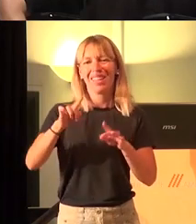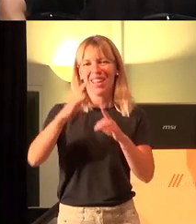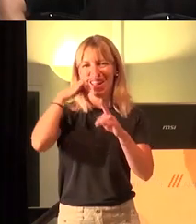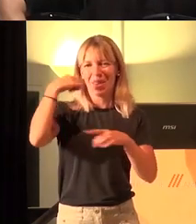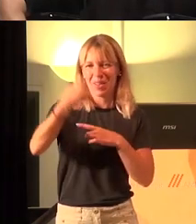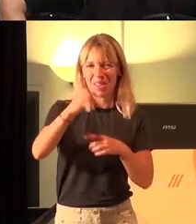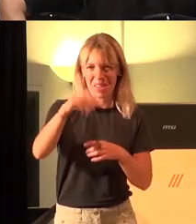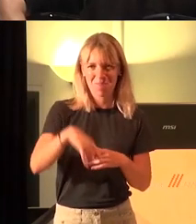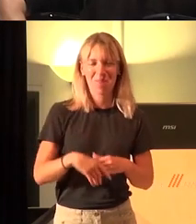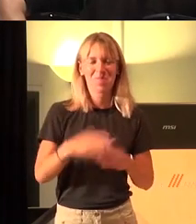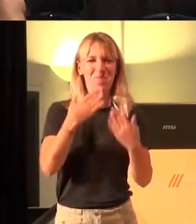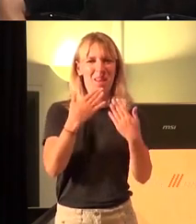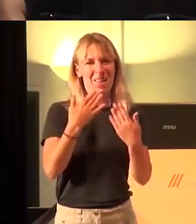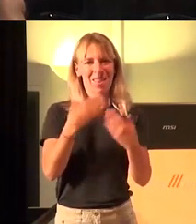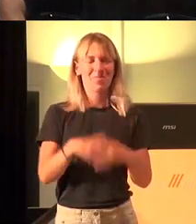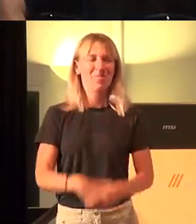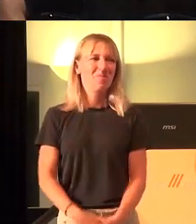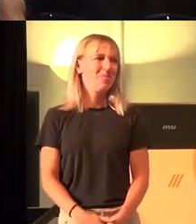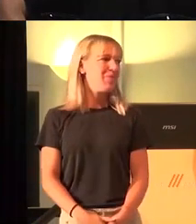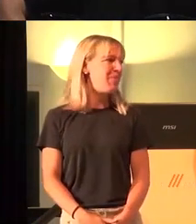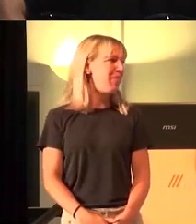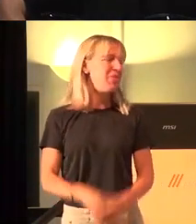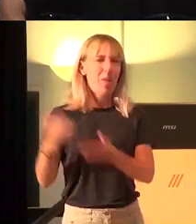año también. Muchas gracias.